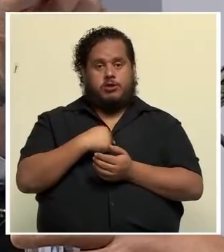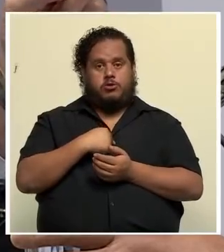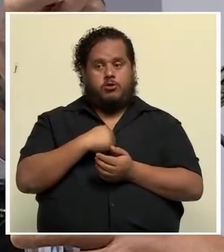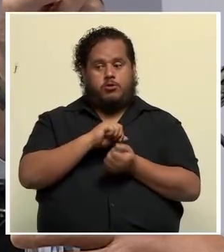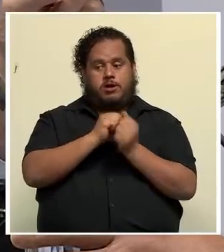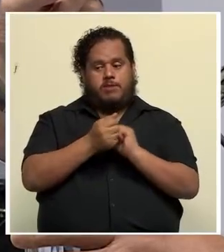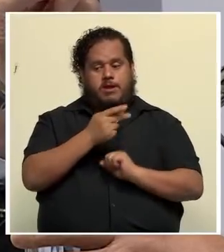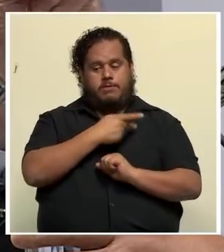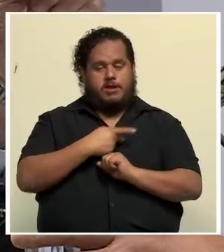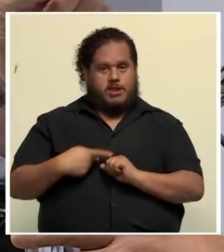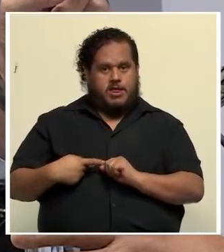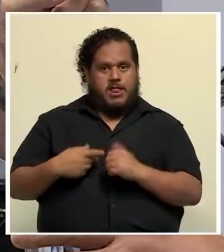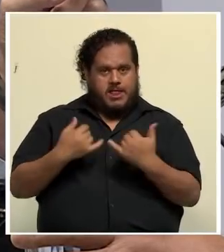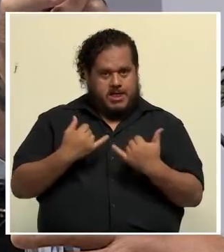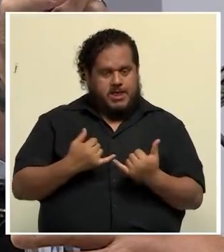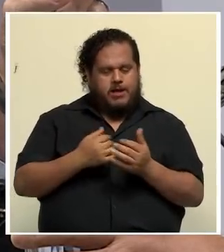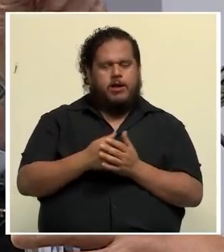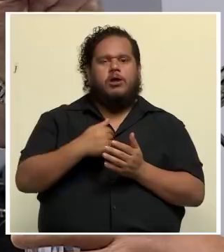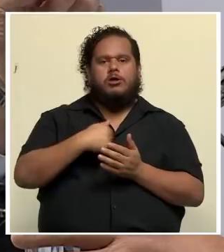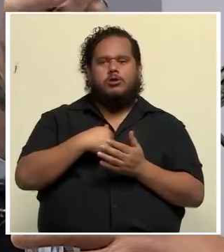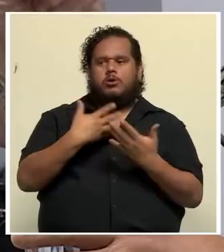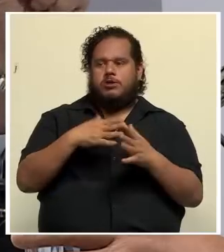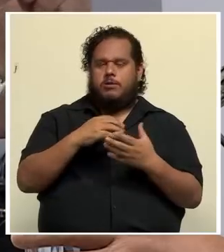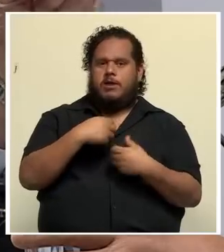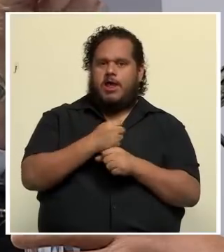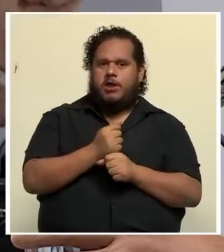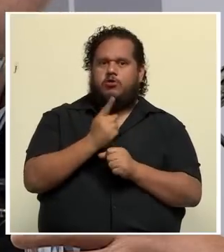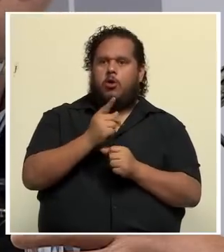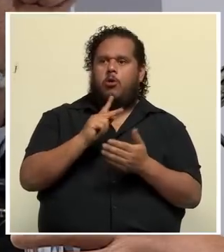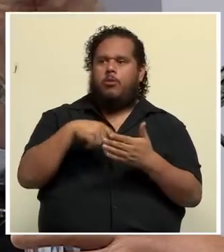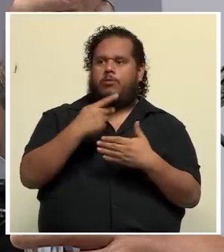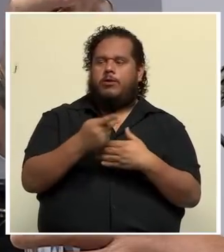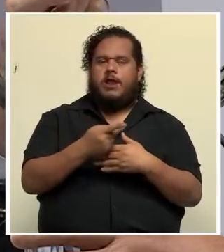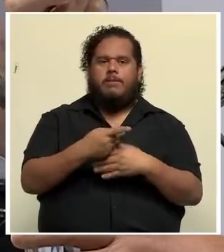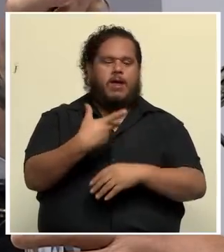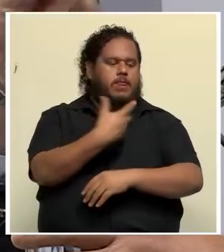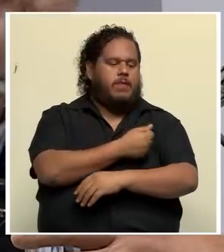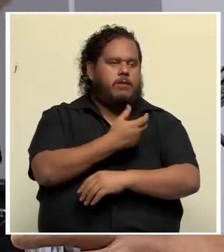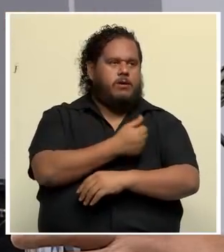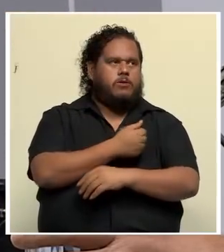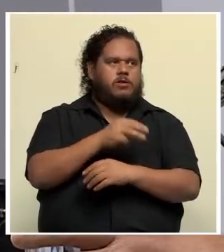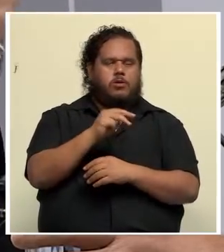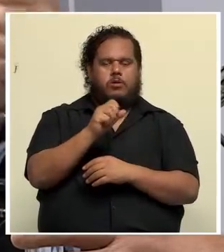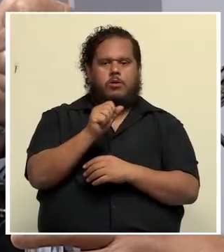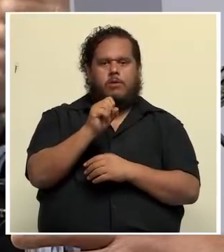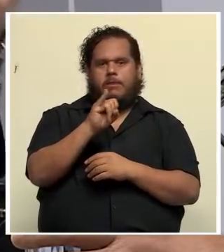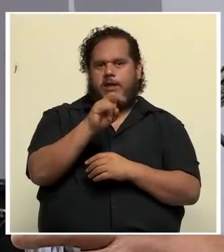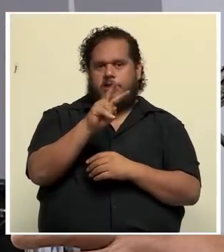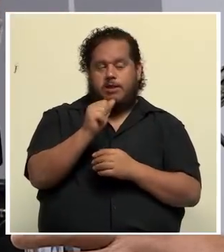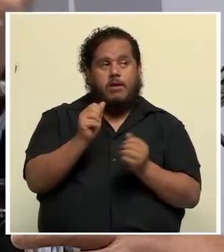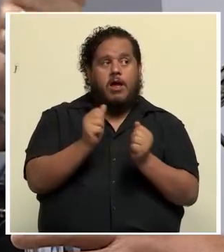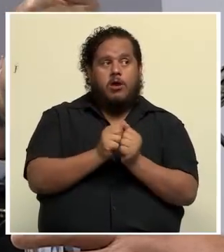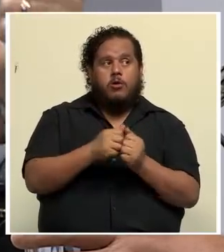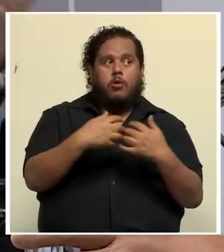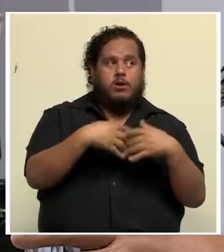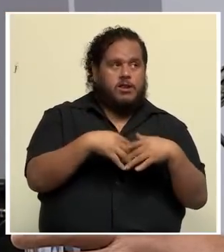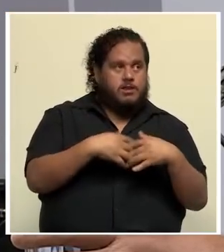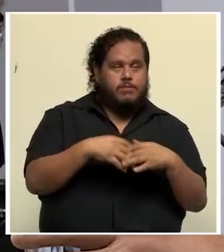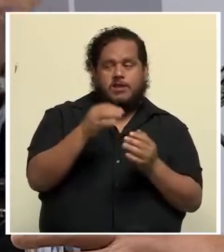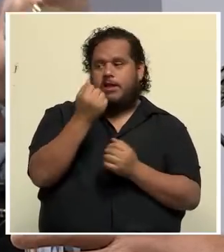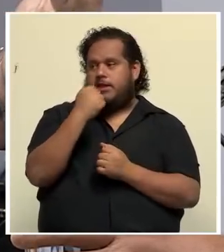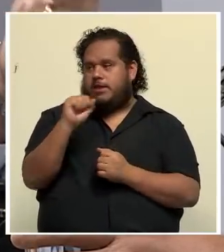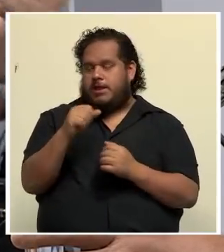la República, habría montado un programa de vacunación masiva. Bueno, con las empresas, los sindicatos,